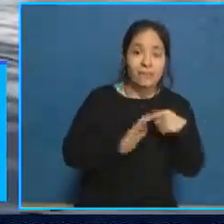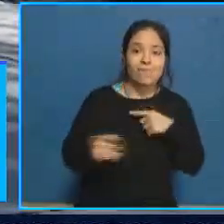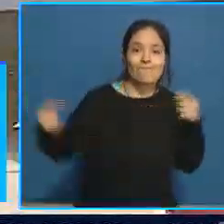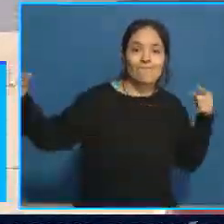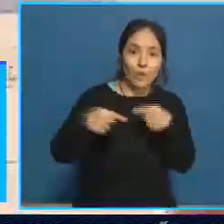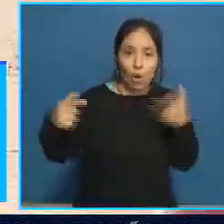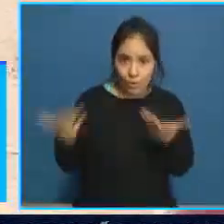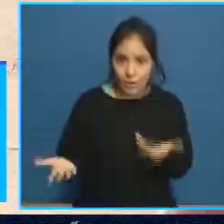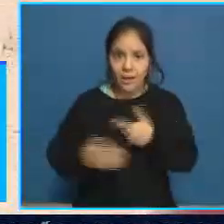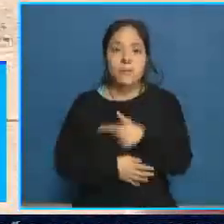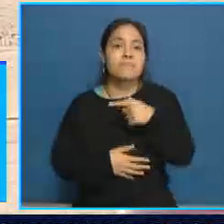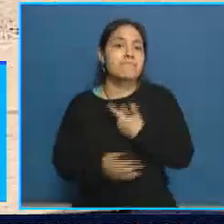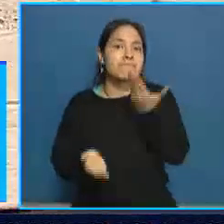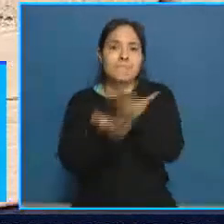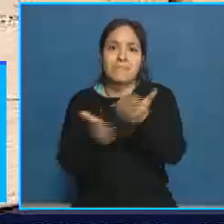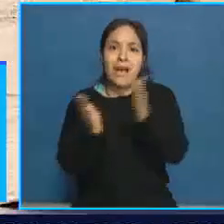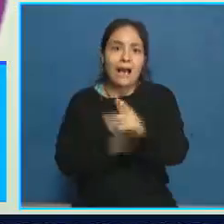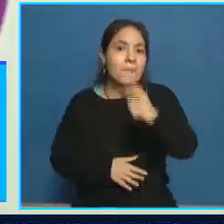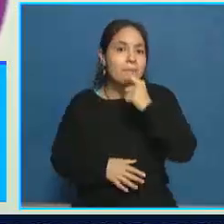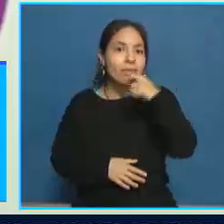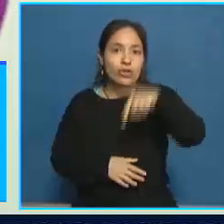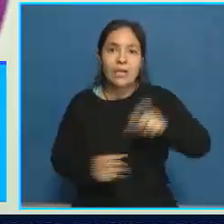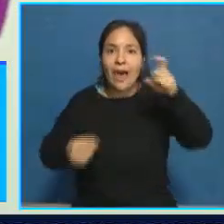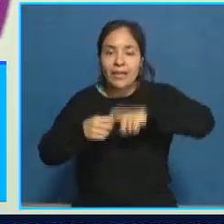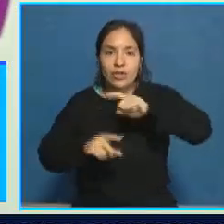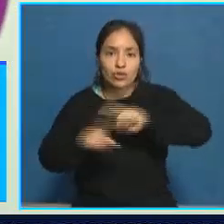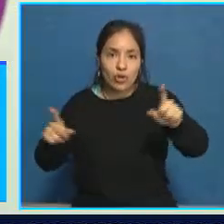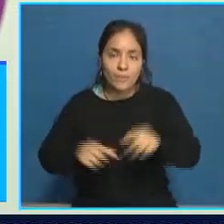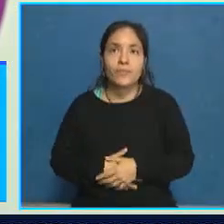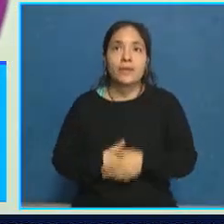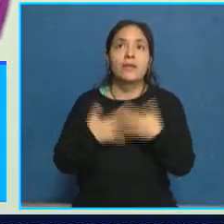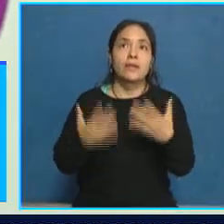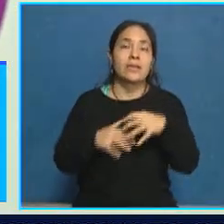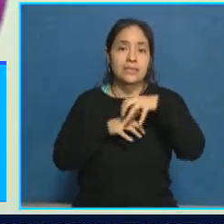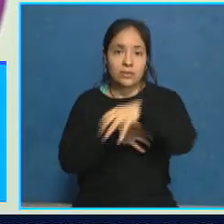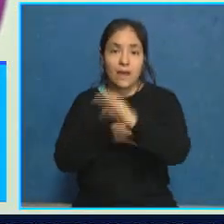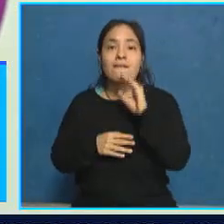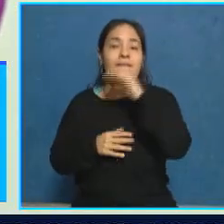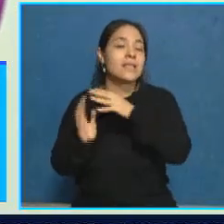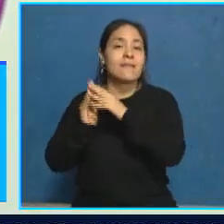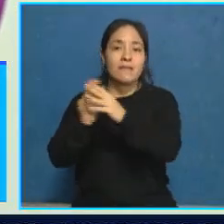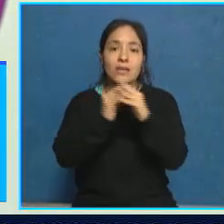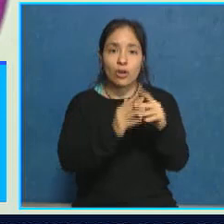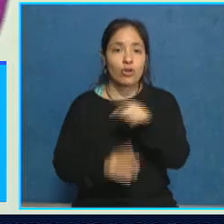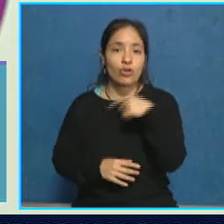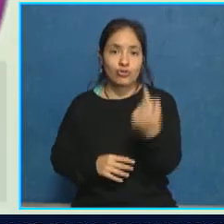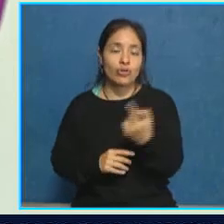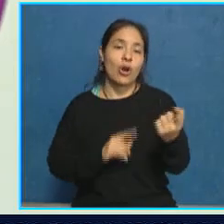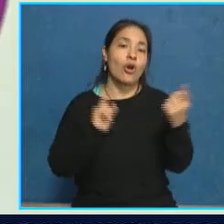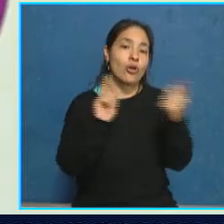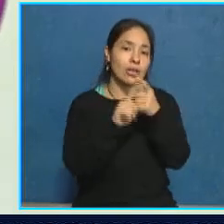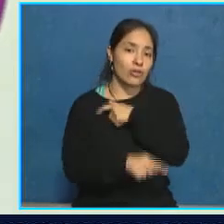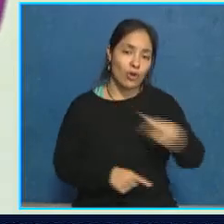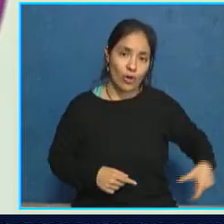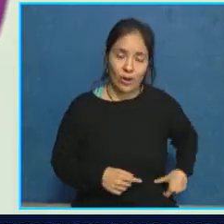gobernador de no adherir en nuestra provincia. Seguramente que desde la Corporación Vitivinícola vamos a estar en contacto con el gobernador, pero